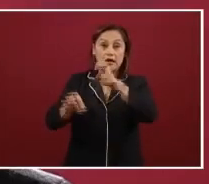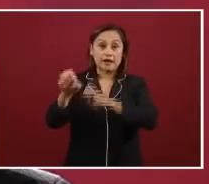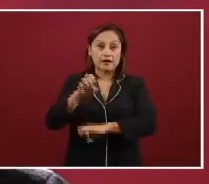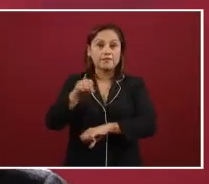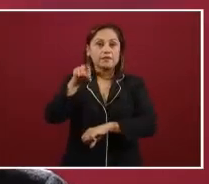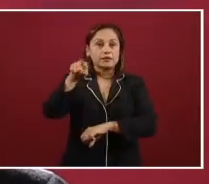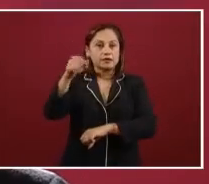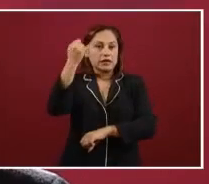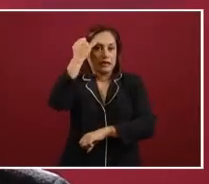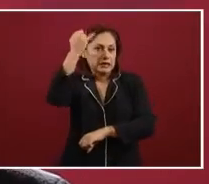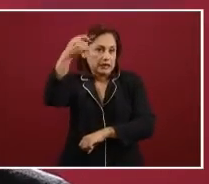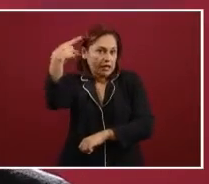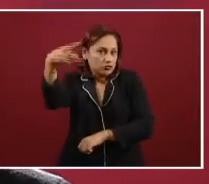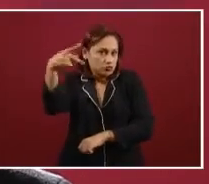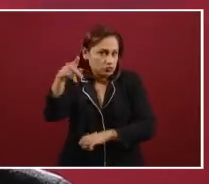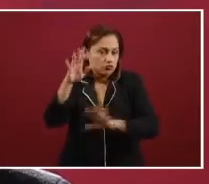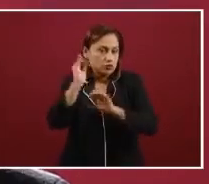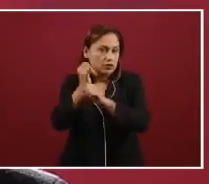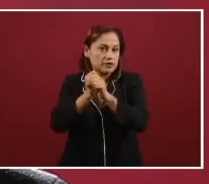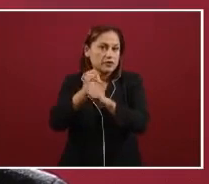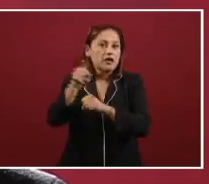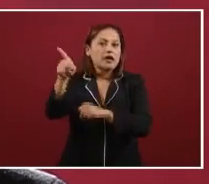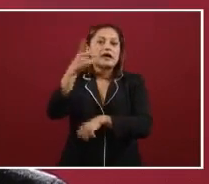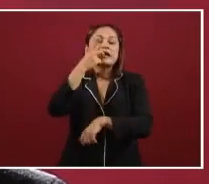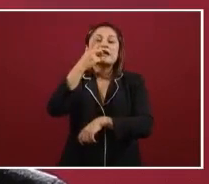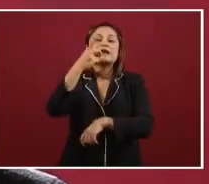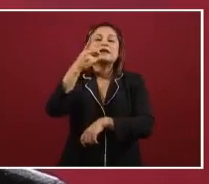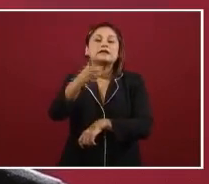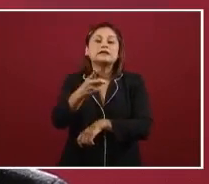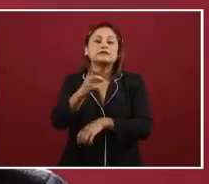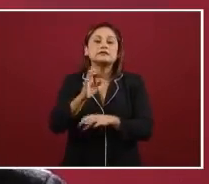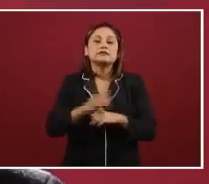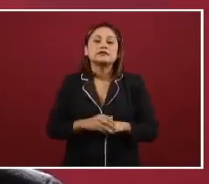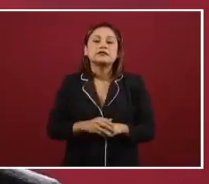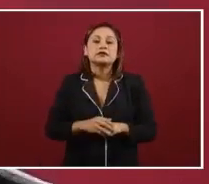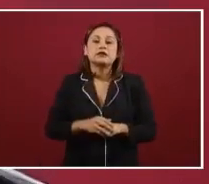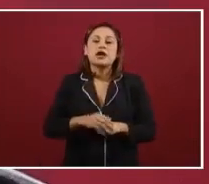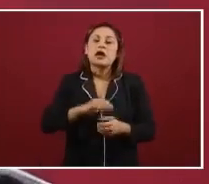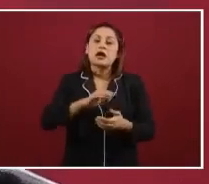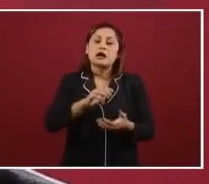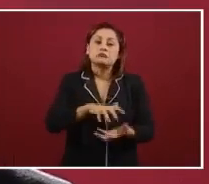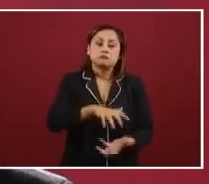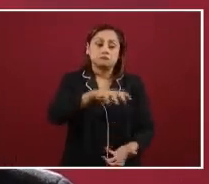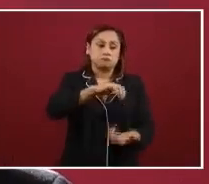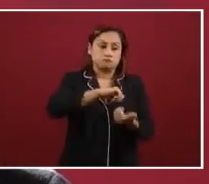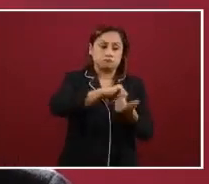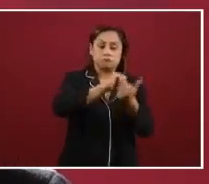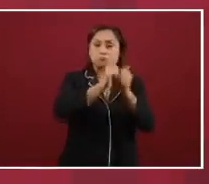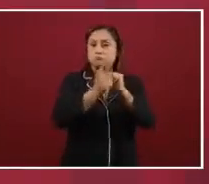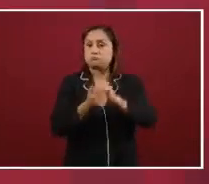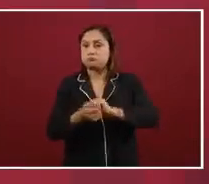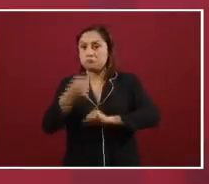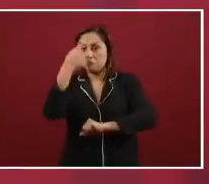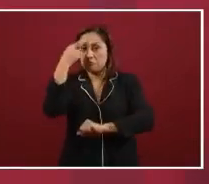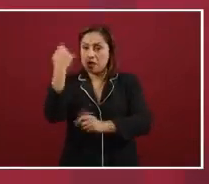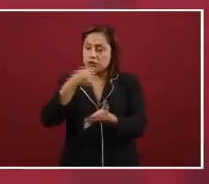pueden hacer compostas para hacer fertilizantes. Algunos otros dicen que se